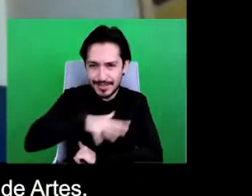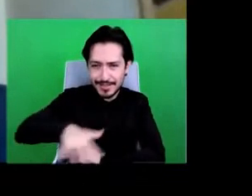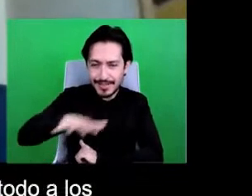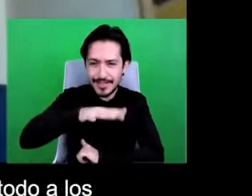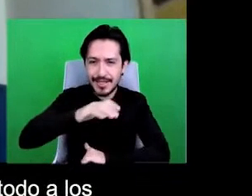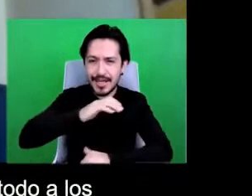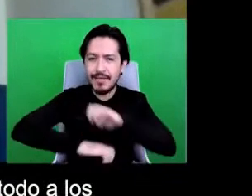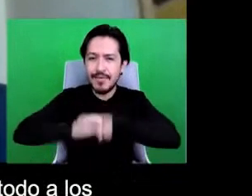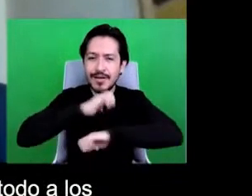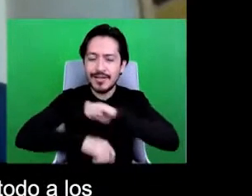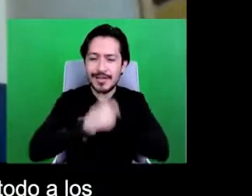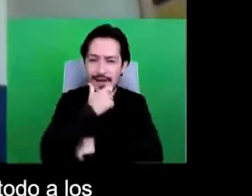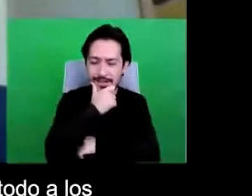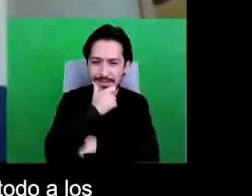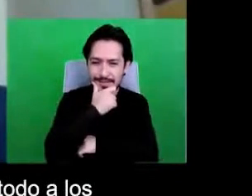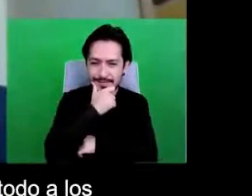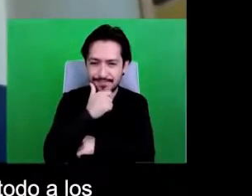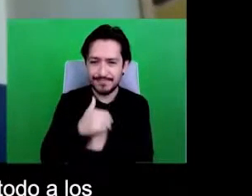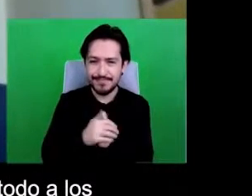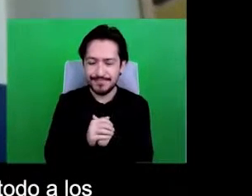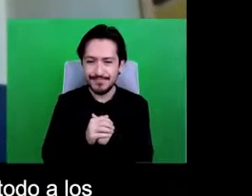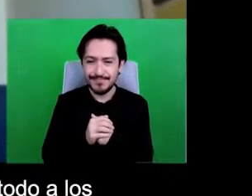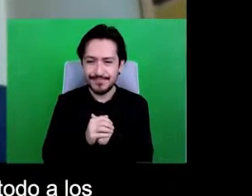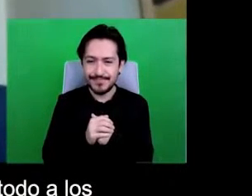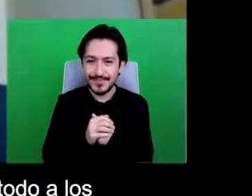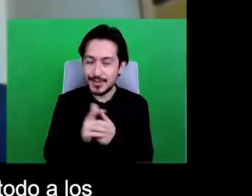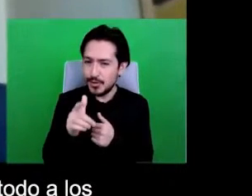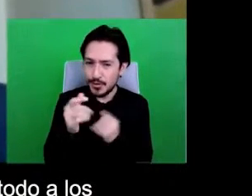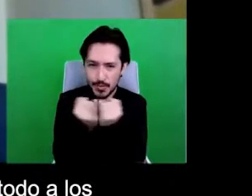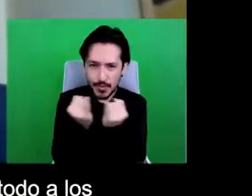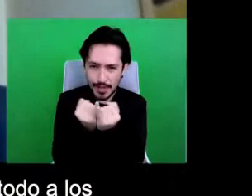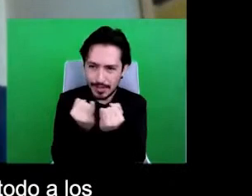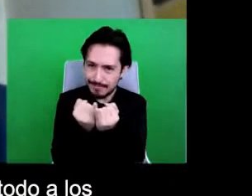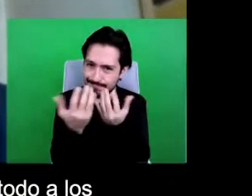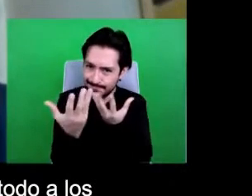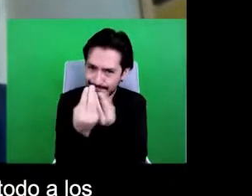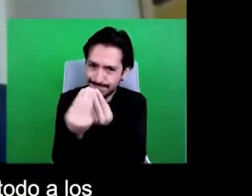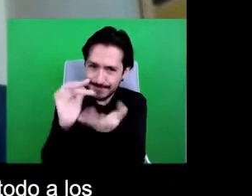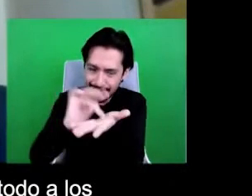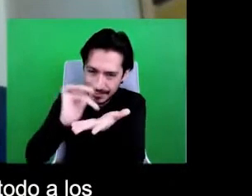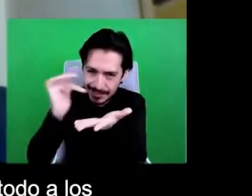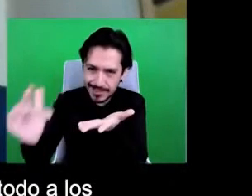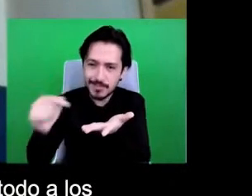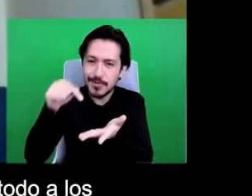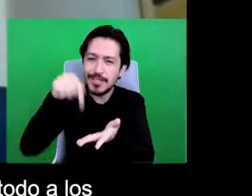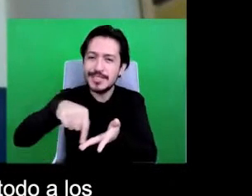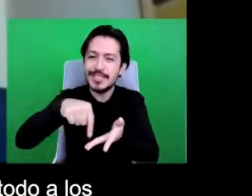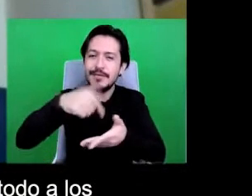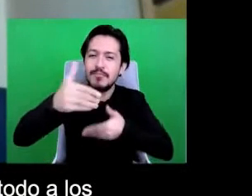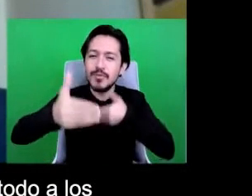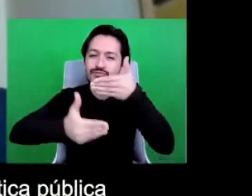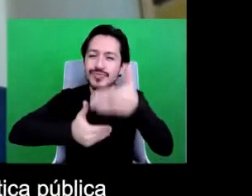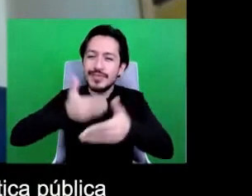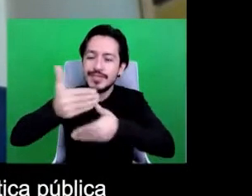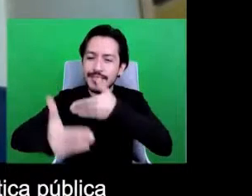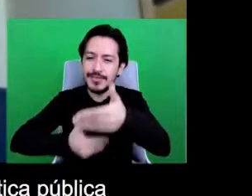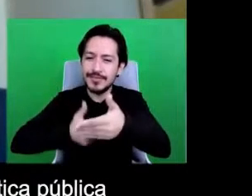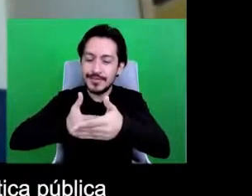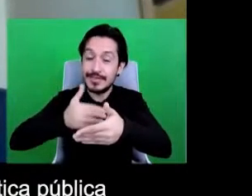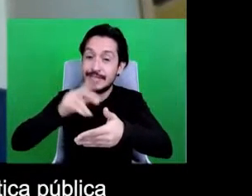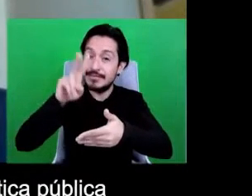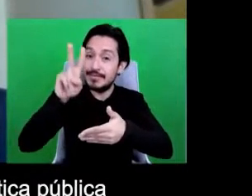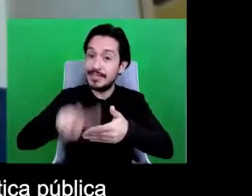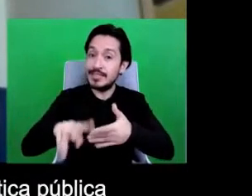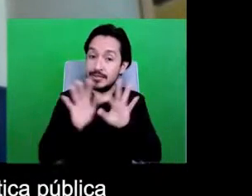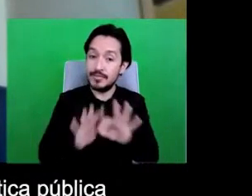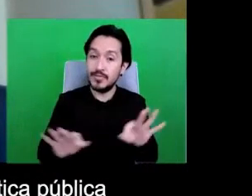México. Yo también me sumo a los agradecimientos, sobre todo a los agradecimientos a Cultura Jalisco por haber abierto este proceso que ha marcado una